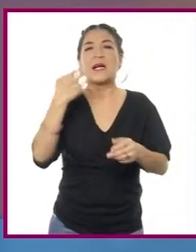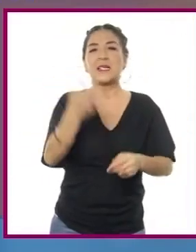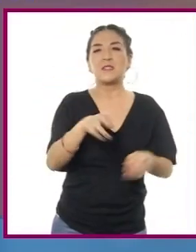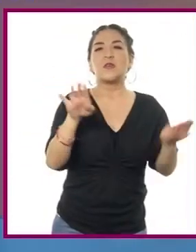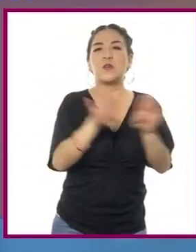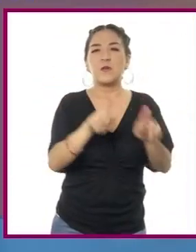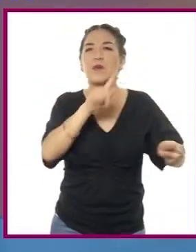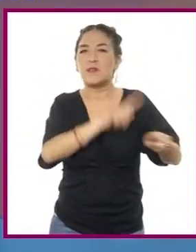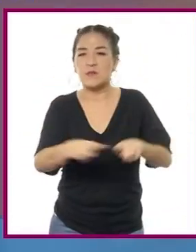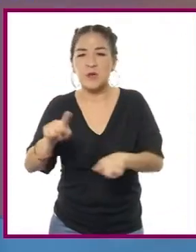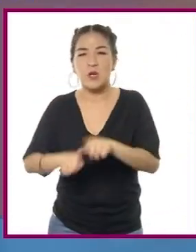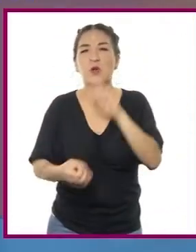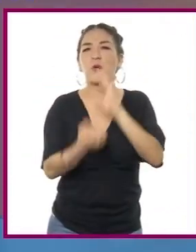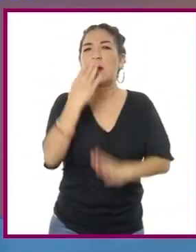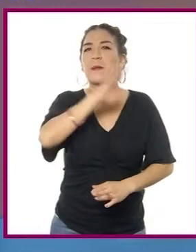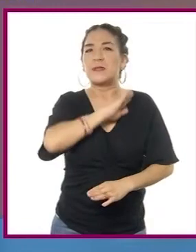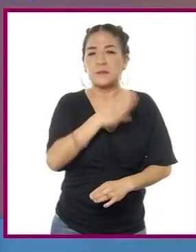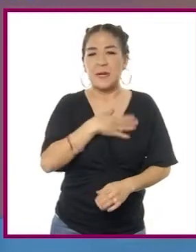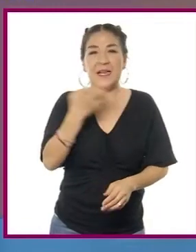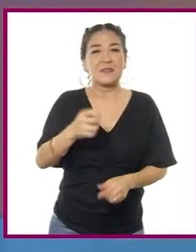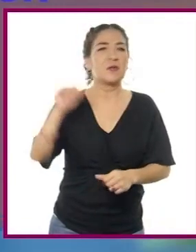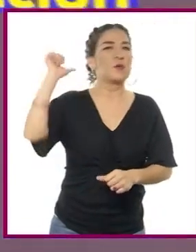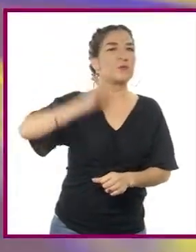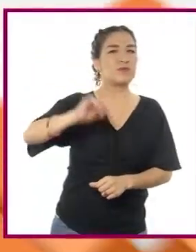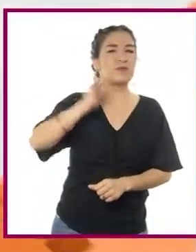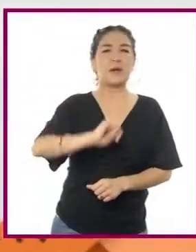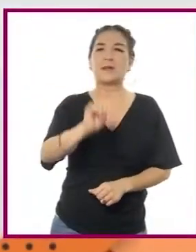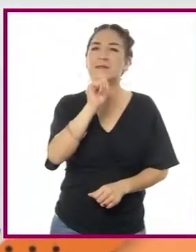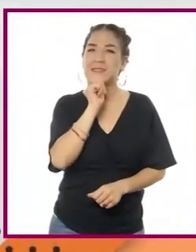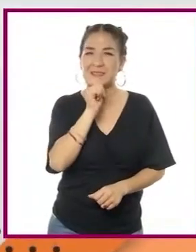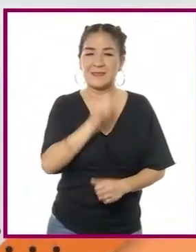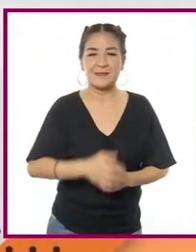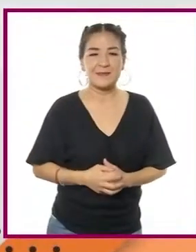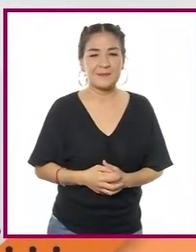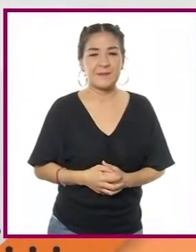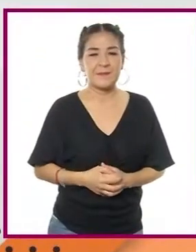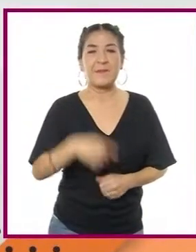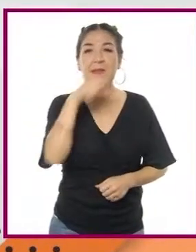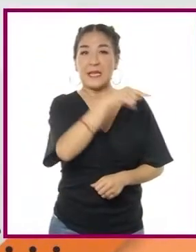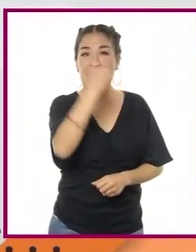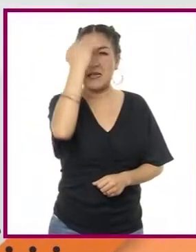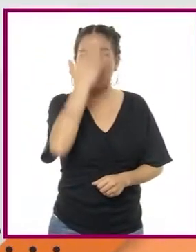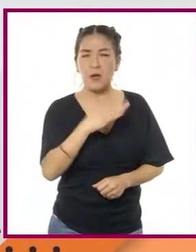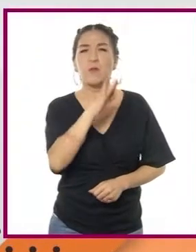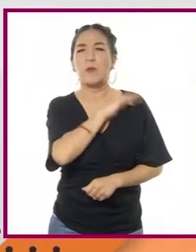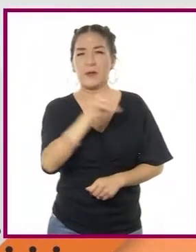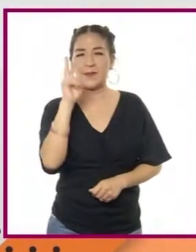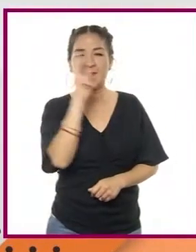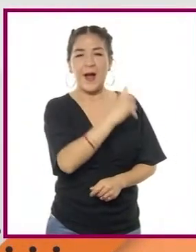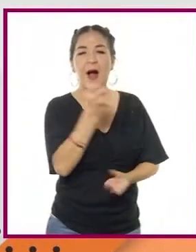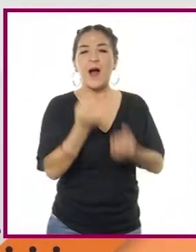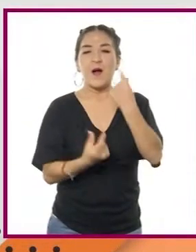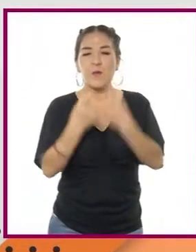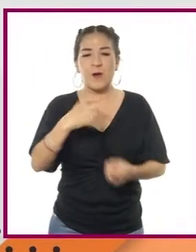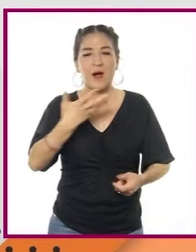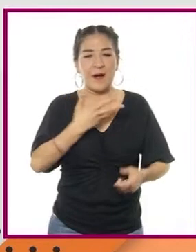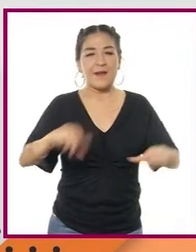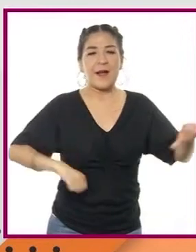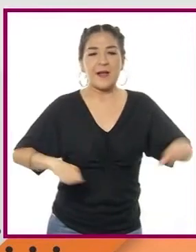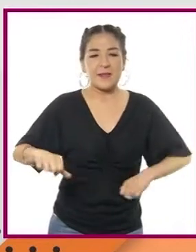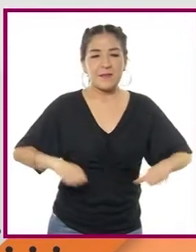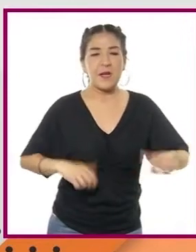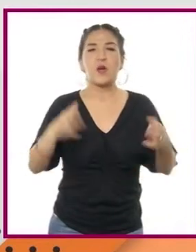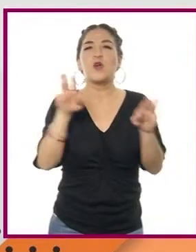en comparación a la época mesoamericana? En la imagen pueden apreciar algunas actividades